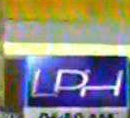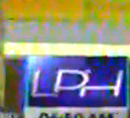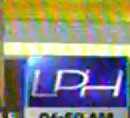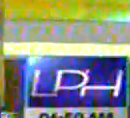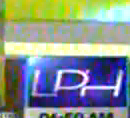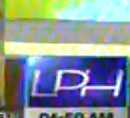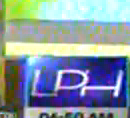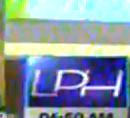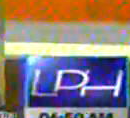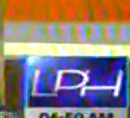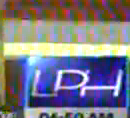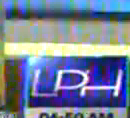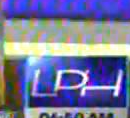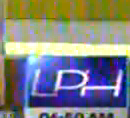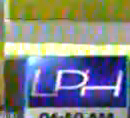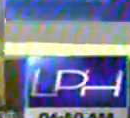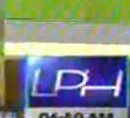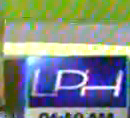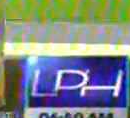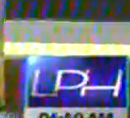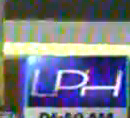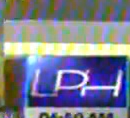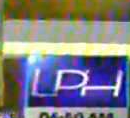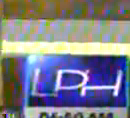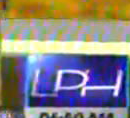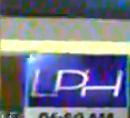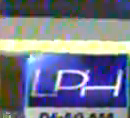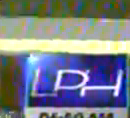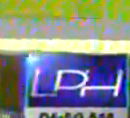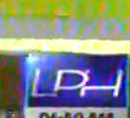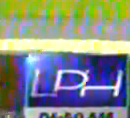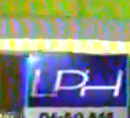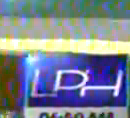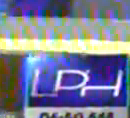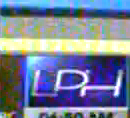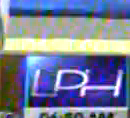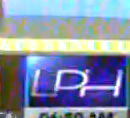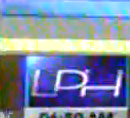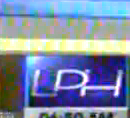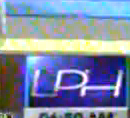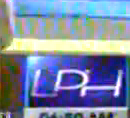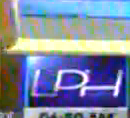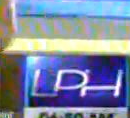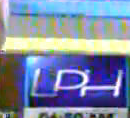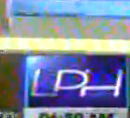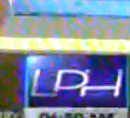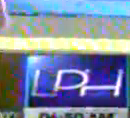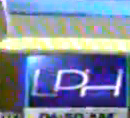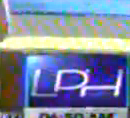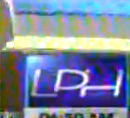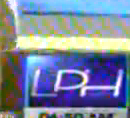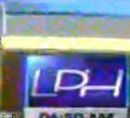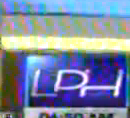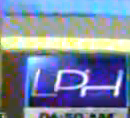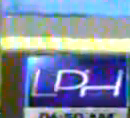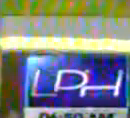lo primero que haríamos es una caja bonita con la bandera, ¿sabes? Como nos enseñó el comandante Chávez, las decisiones trascendentales que están relacionadas con la